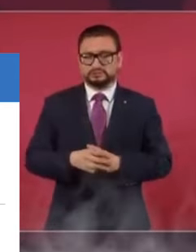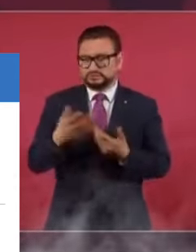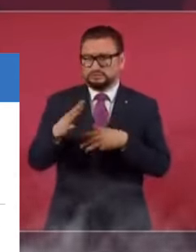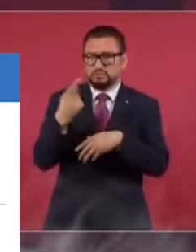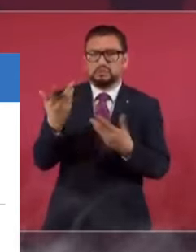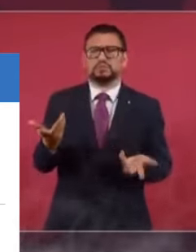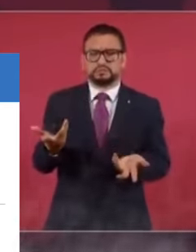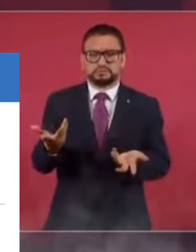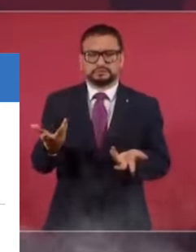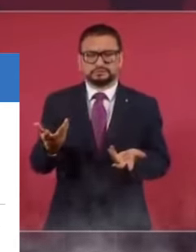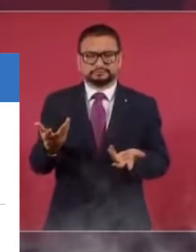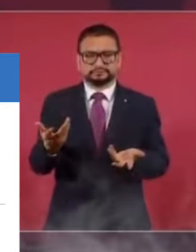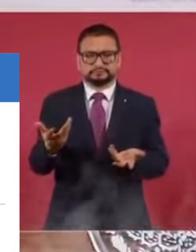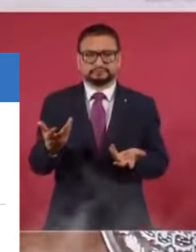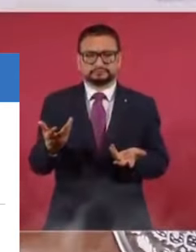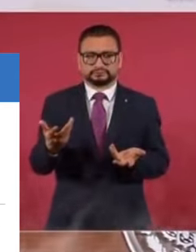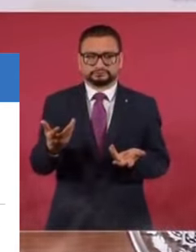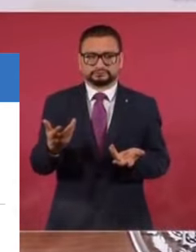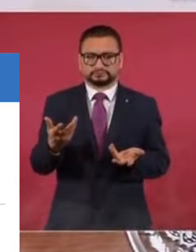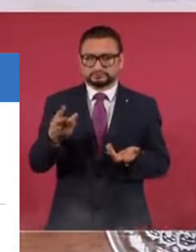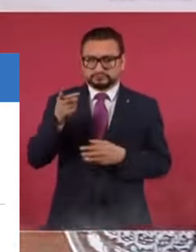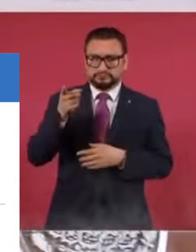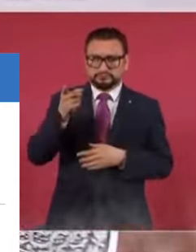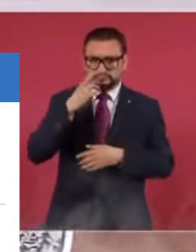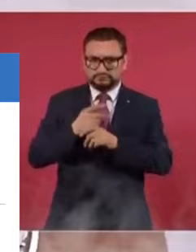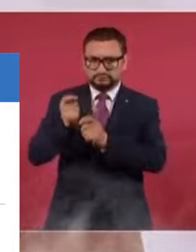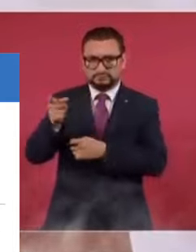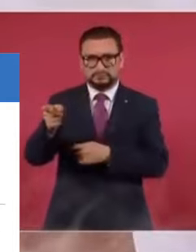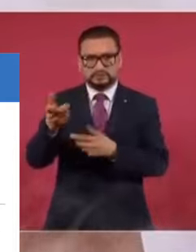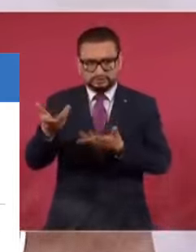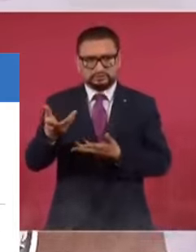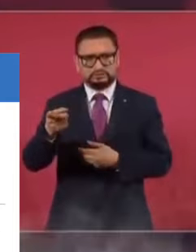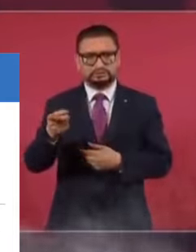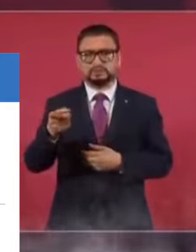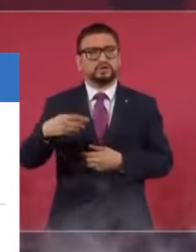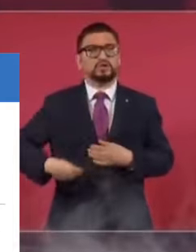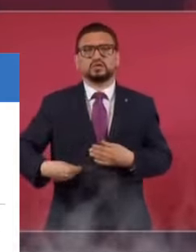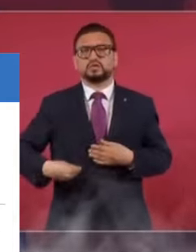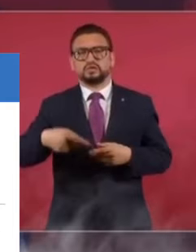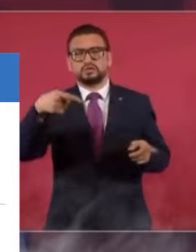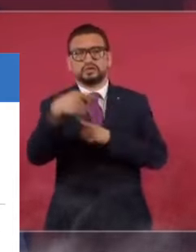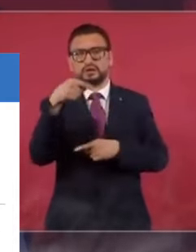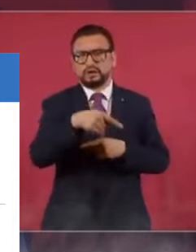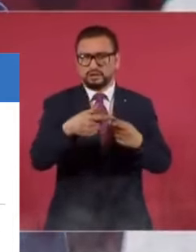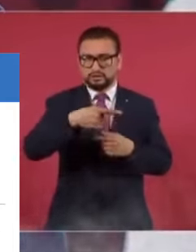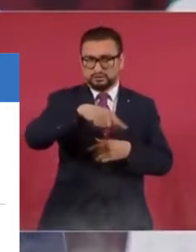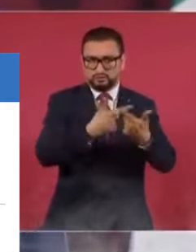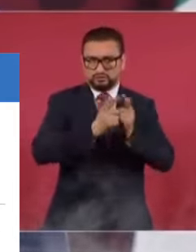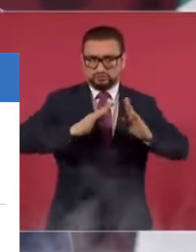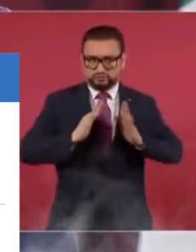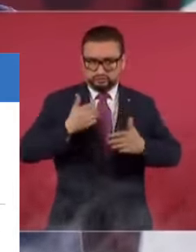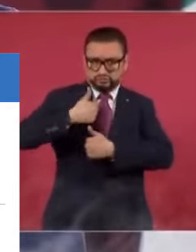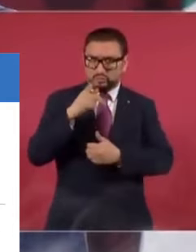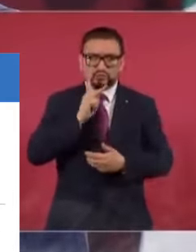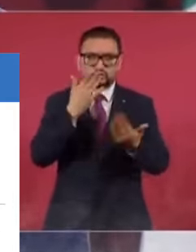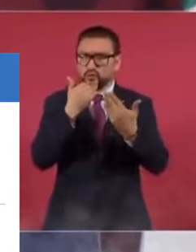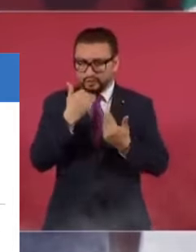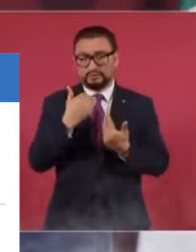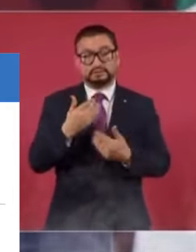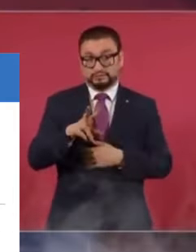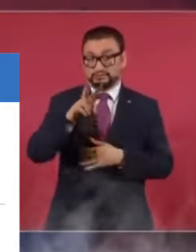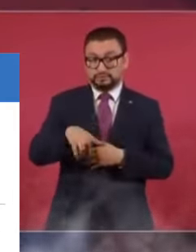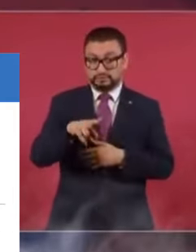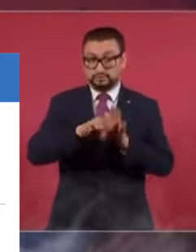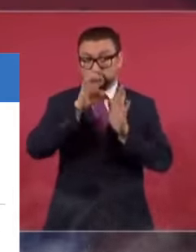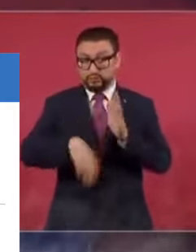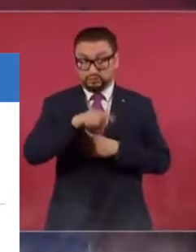qué la consigna de culpar al ejército sin pruebas. Que conste que si